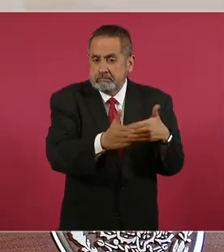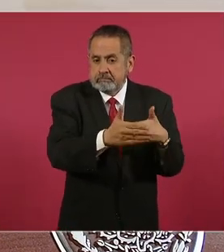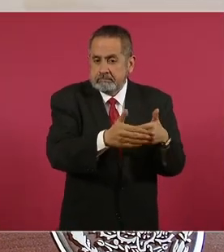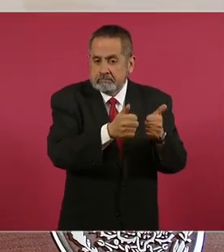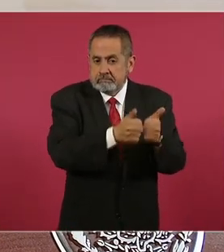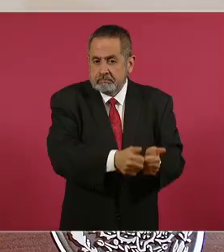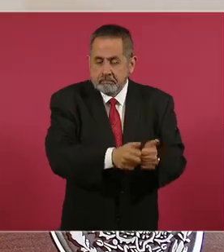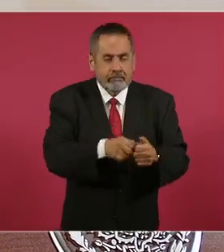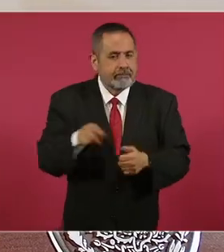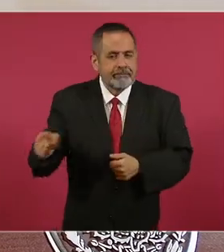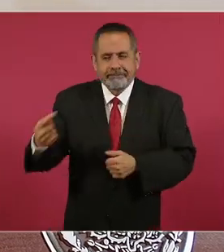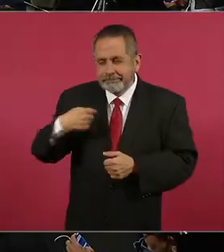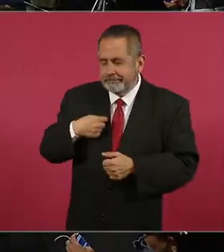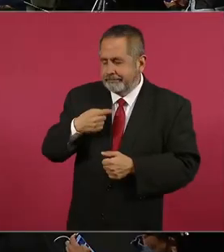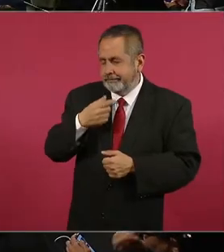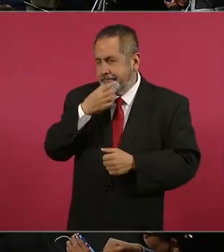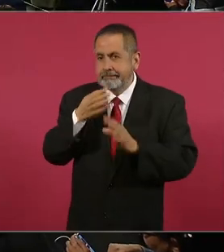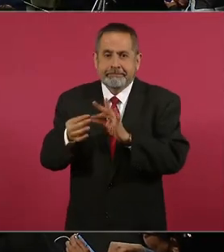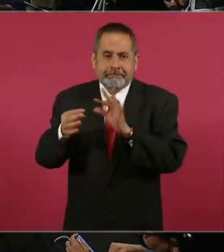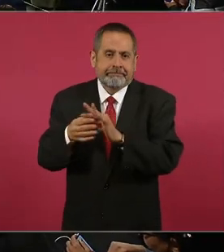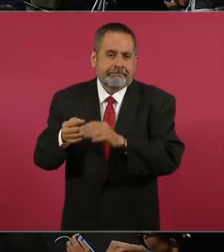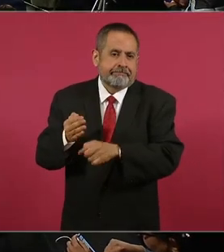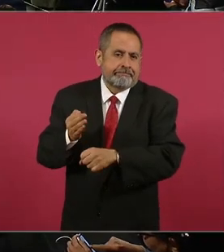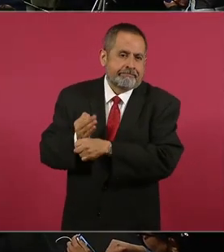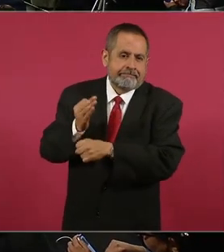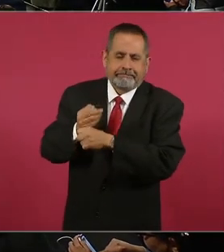y se reía don Julio porque